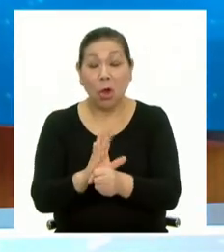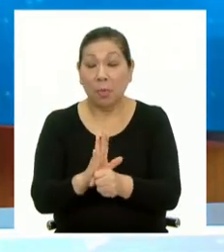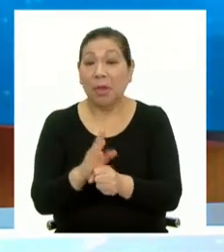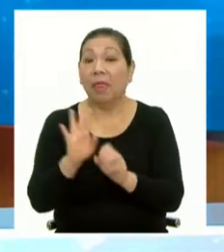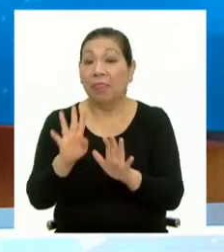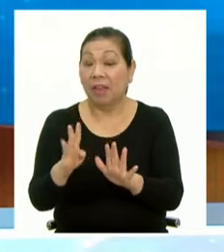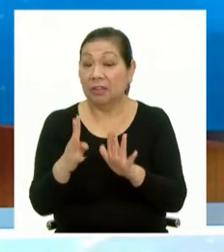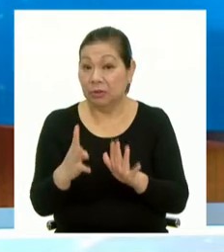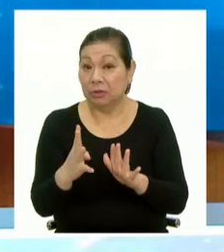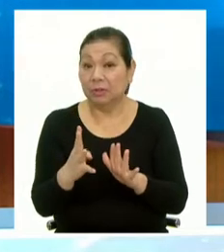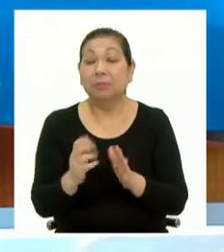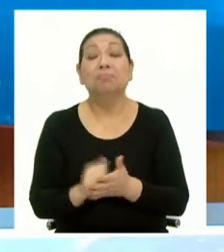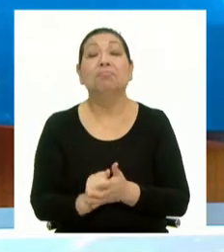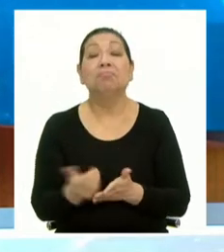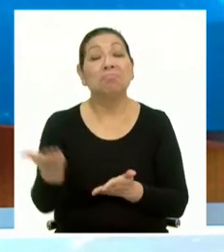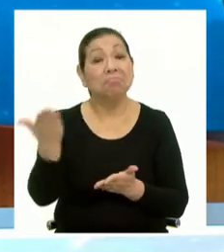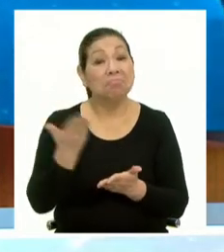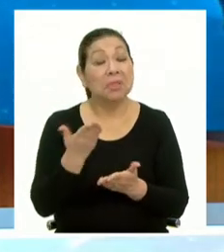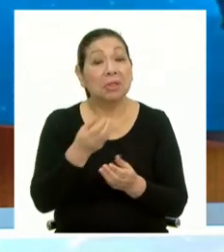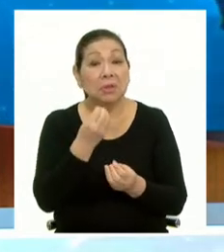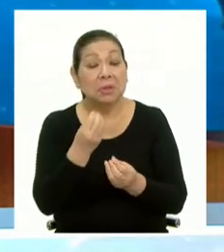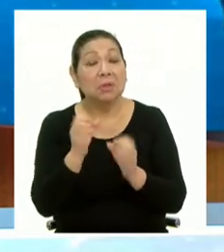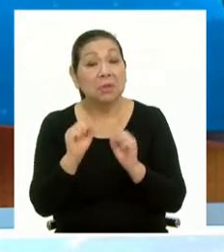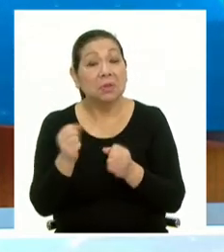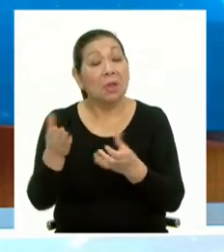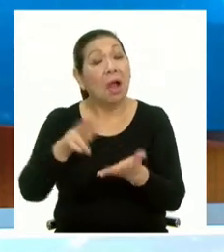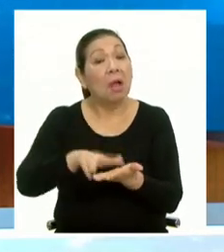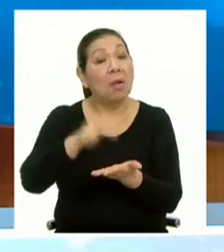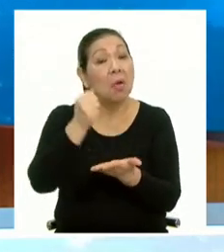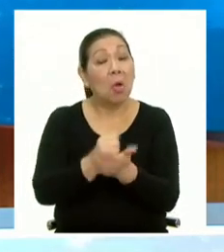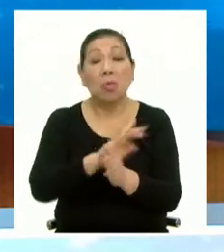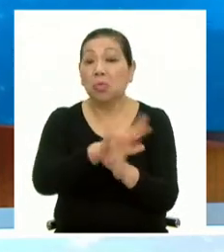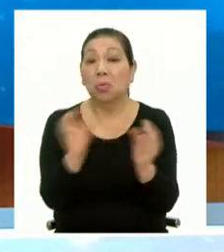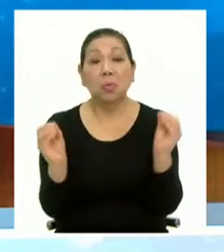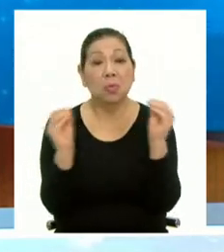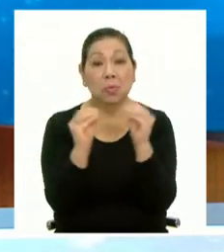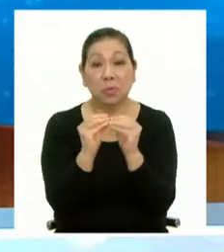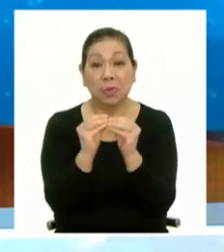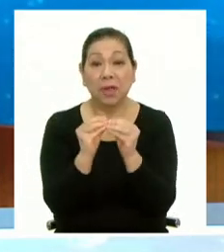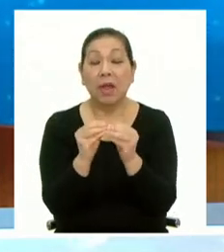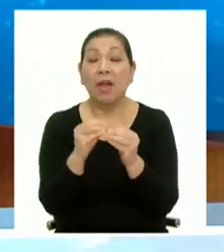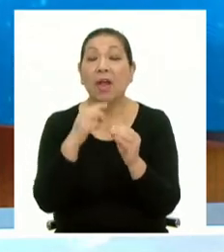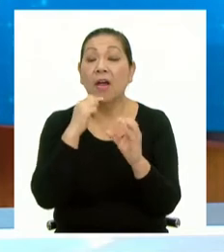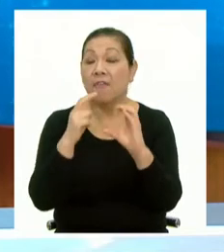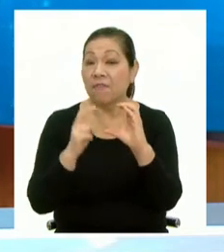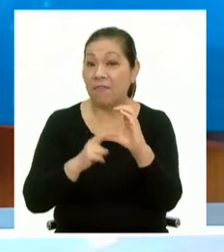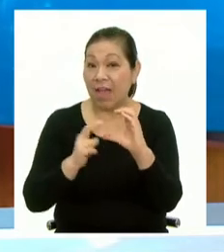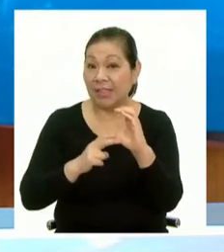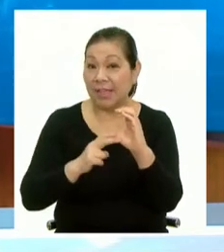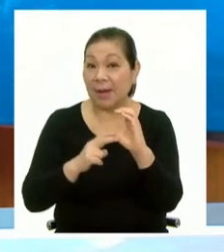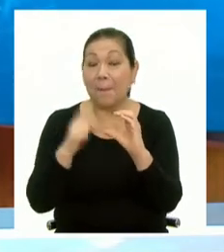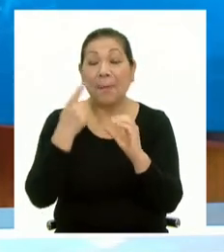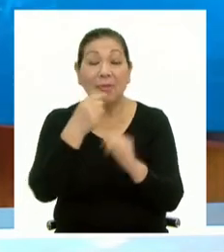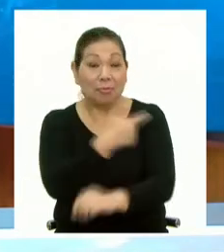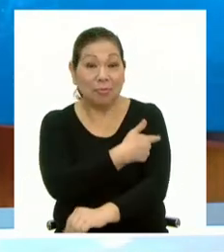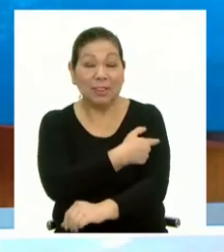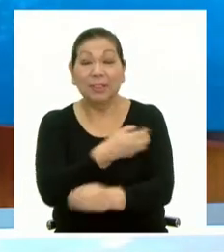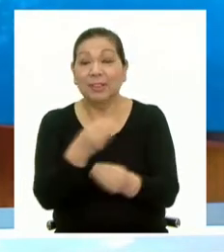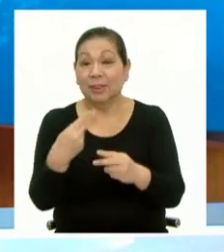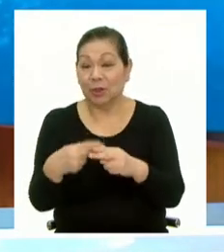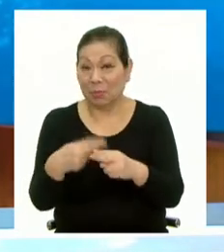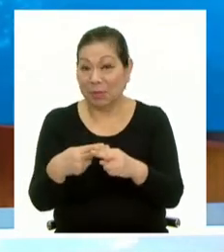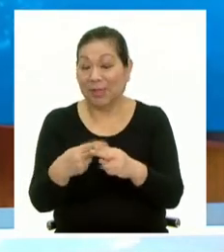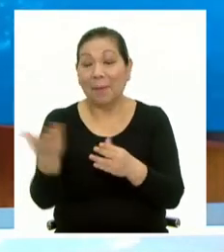La Administración de Medicamentos y Alimentos concedió la aprobación completa a la vacuna de Pfizer-BioNTech por su alta efectividad